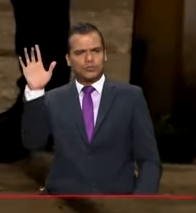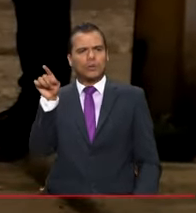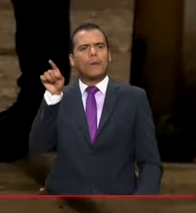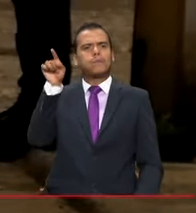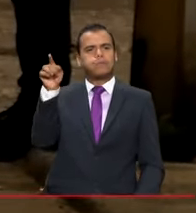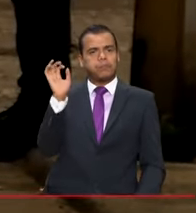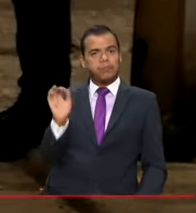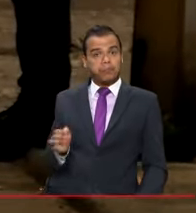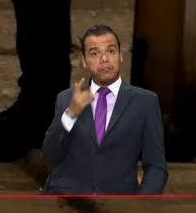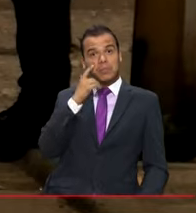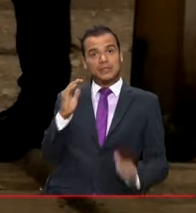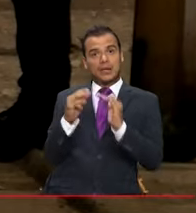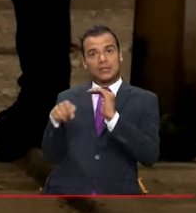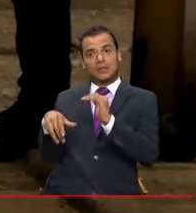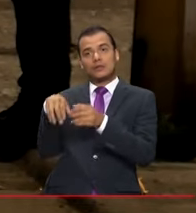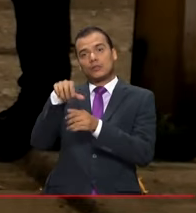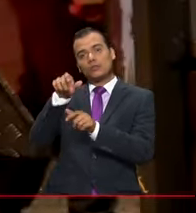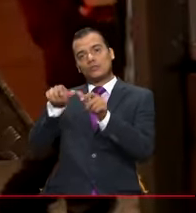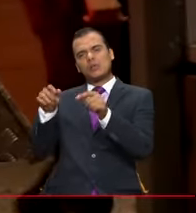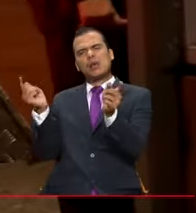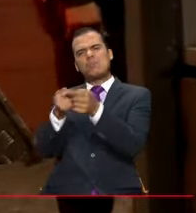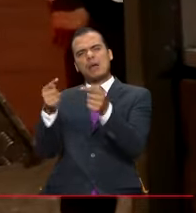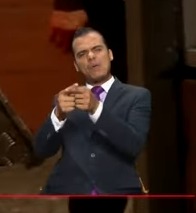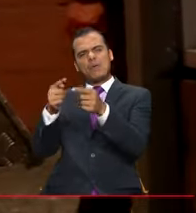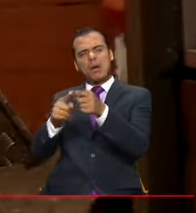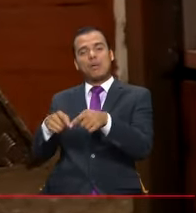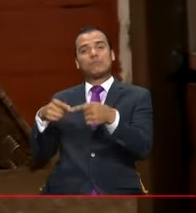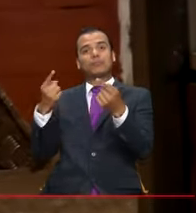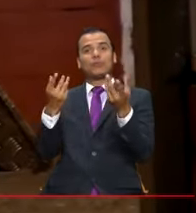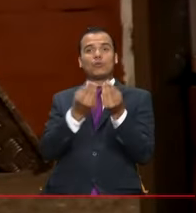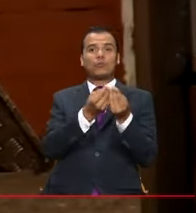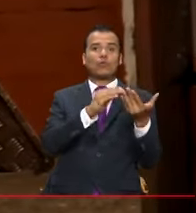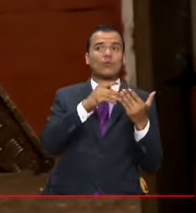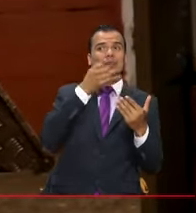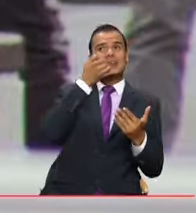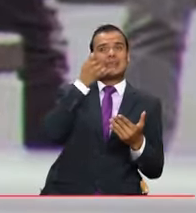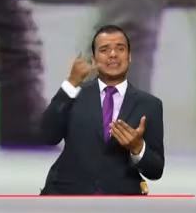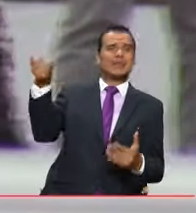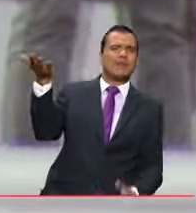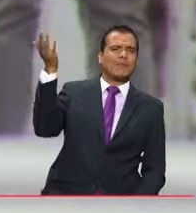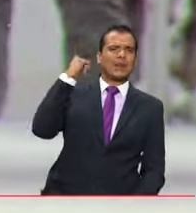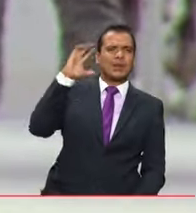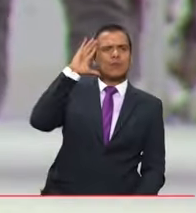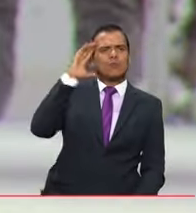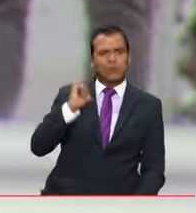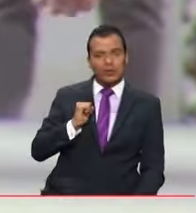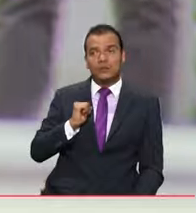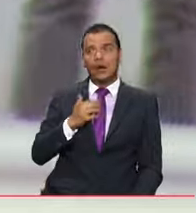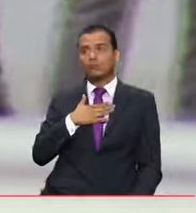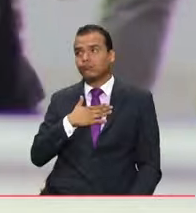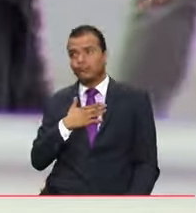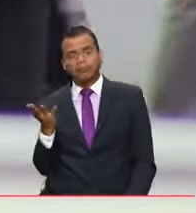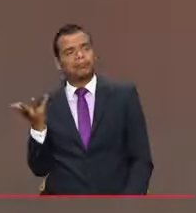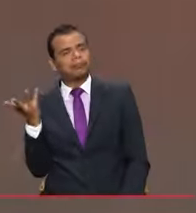una alteración en una vivienda, lo que llevó a las autoridades a ser notificadas mediante una llamada de emergencia.